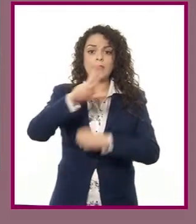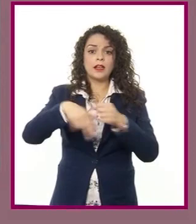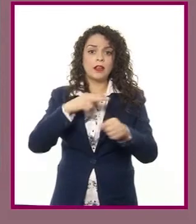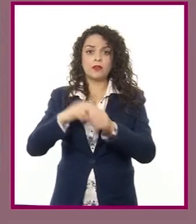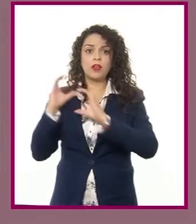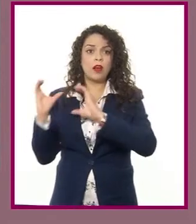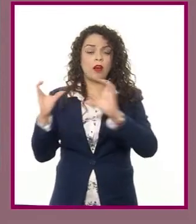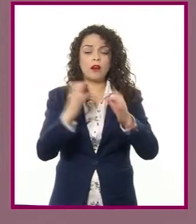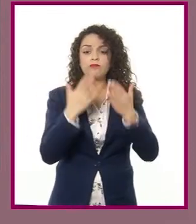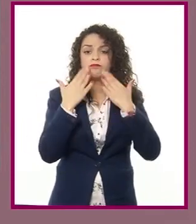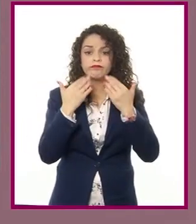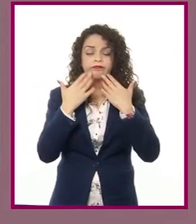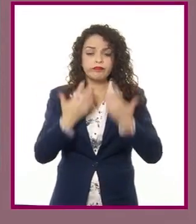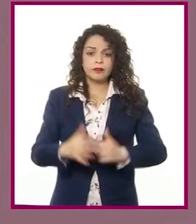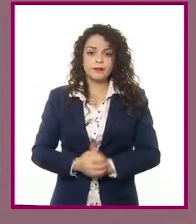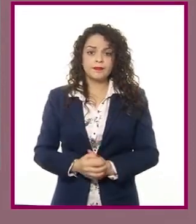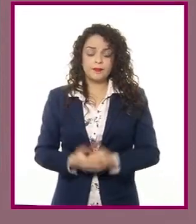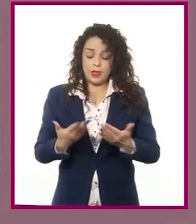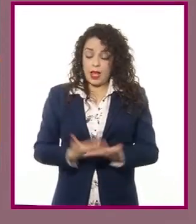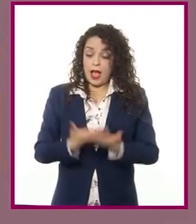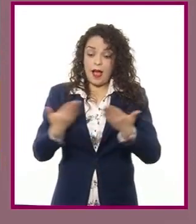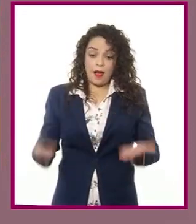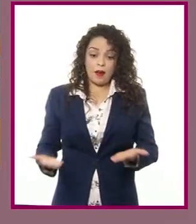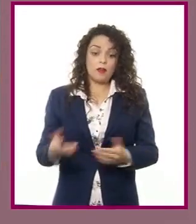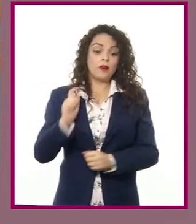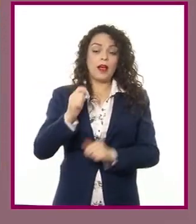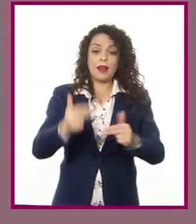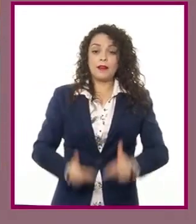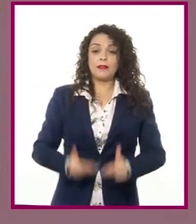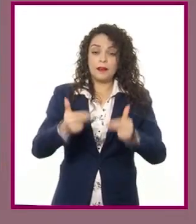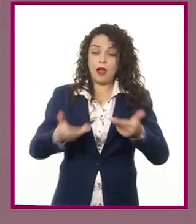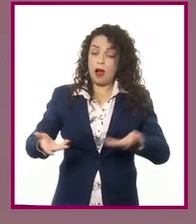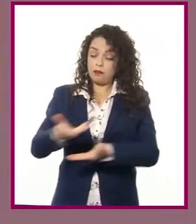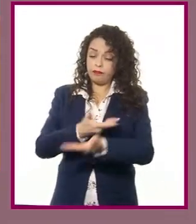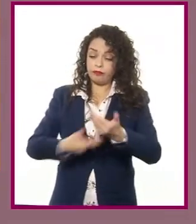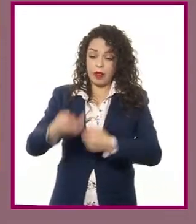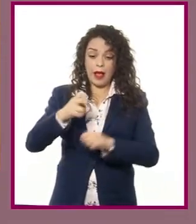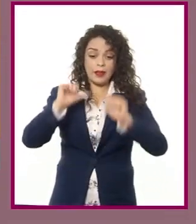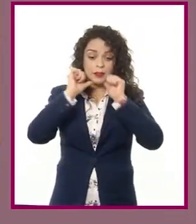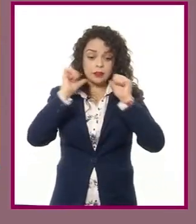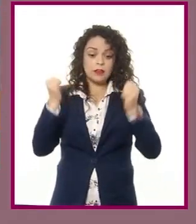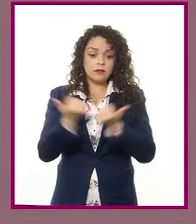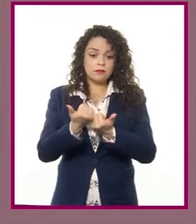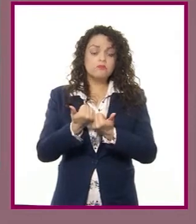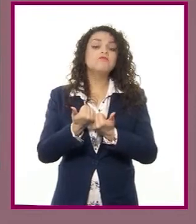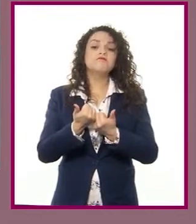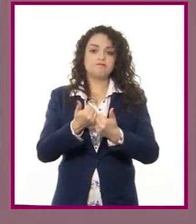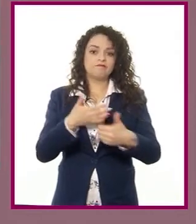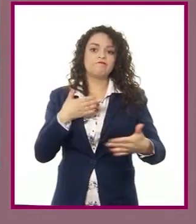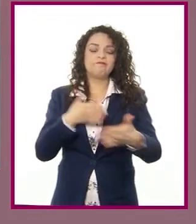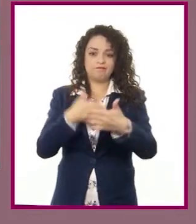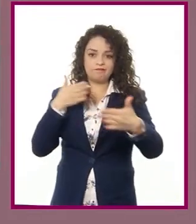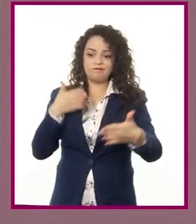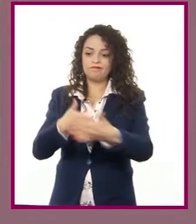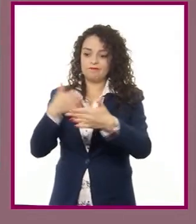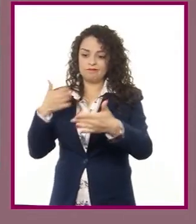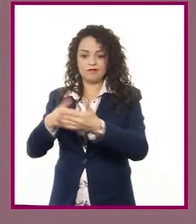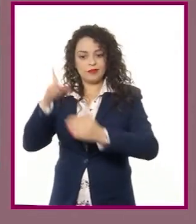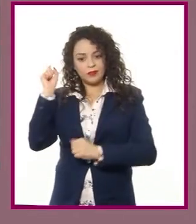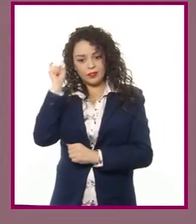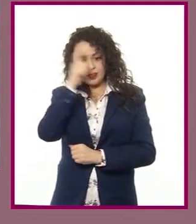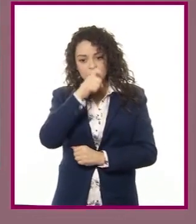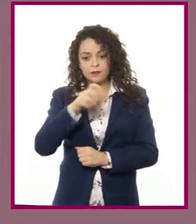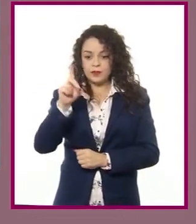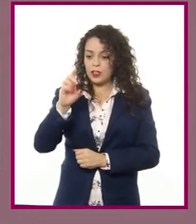drástica. En la actualidad, las negociaciones de esta asociación están estancadas. Desde que Donald